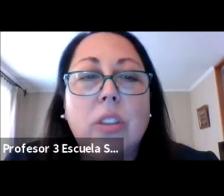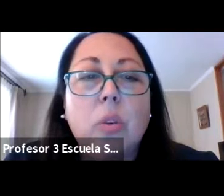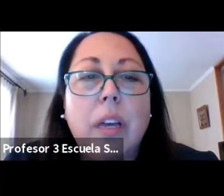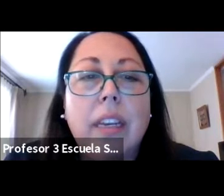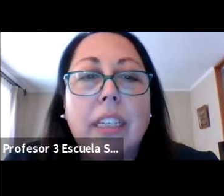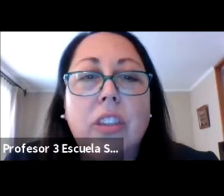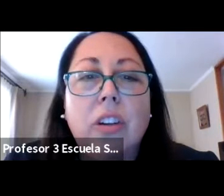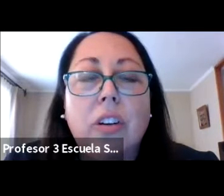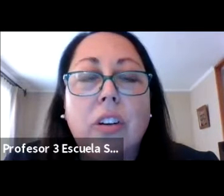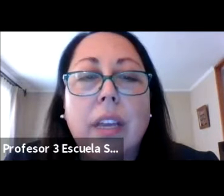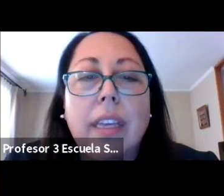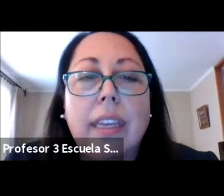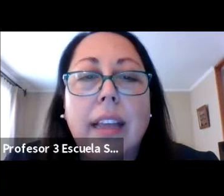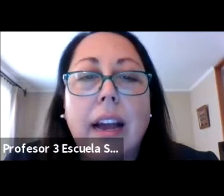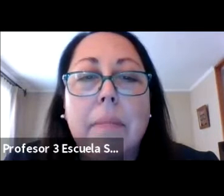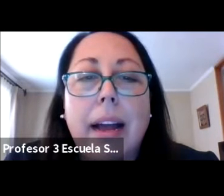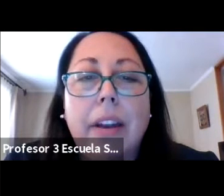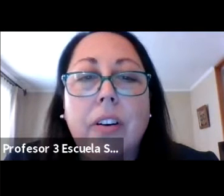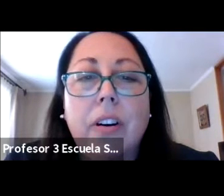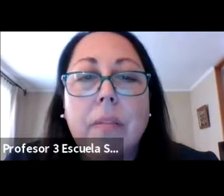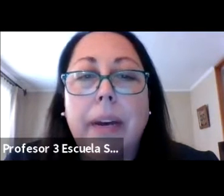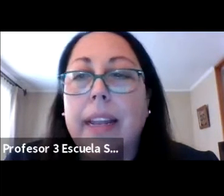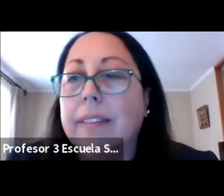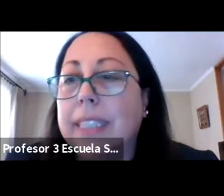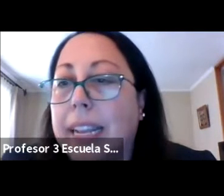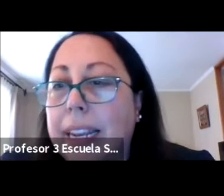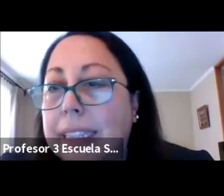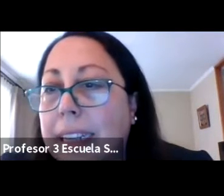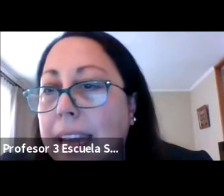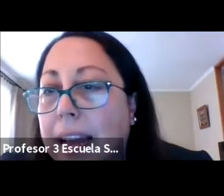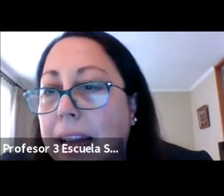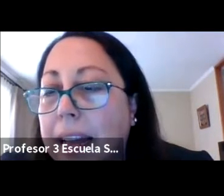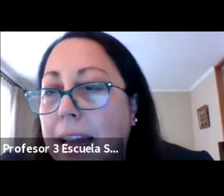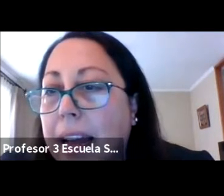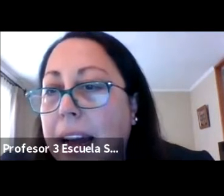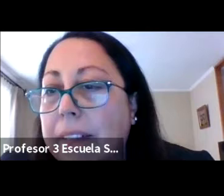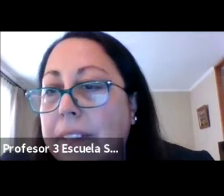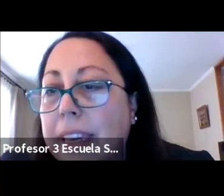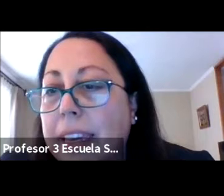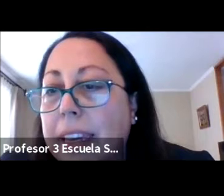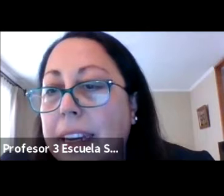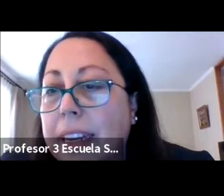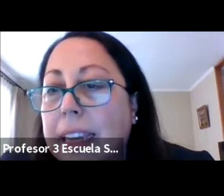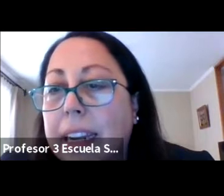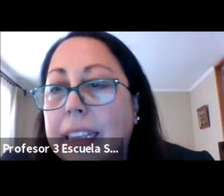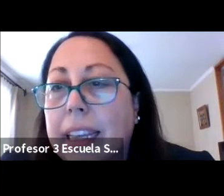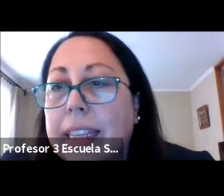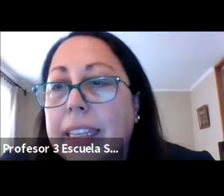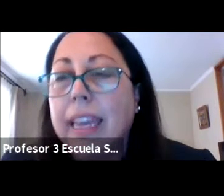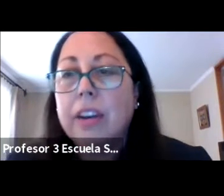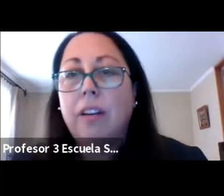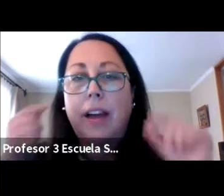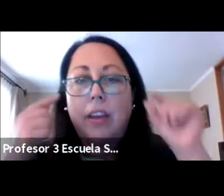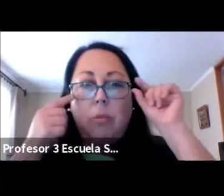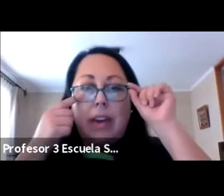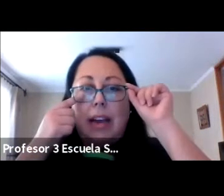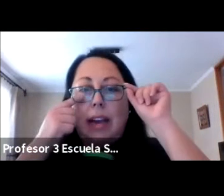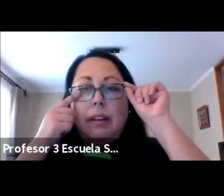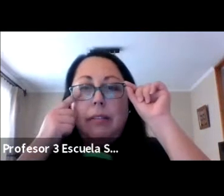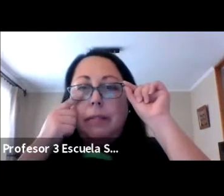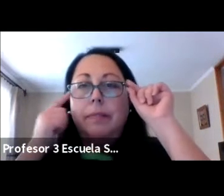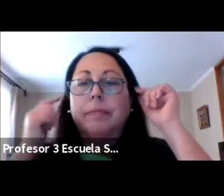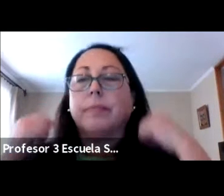Tenían que tener su cuadernito rojo ahí a mano para revisar la tarea. A ver, tía Raquel, ¿quién nos